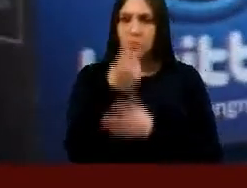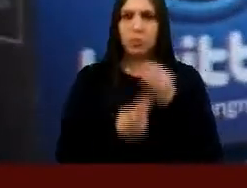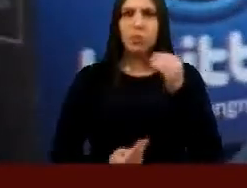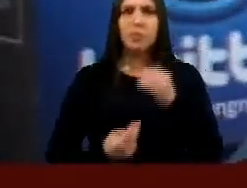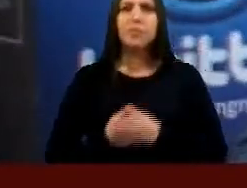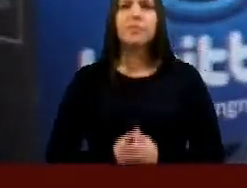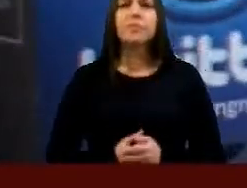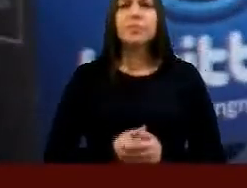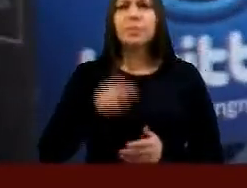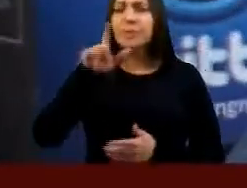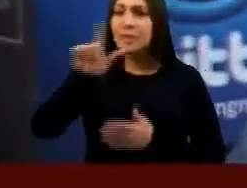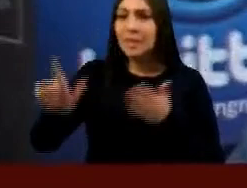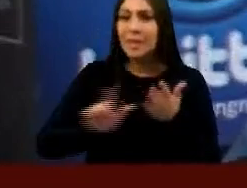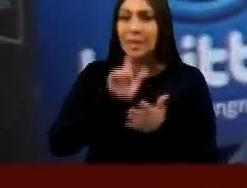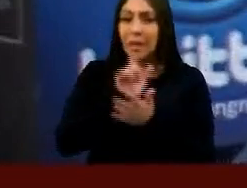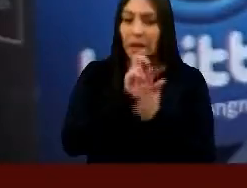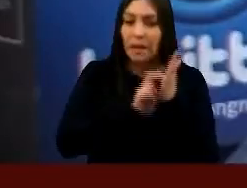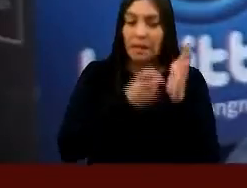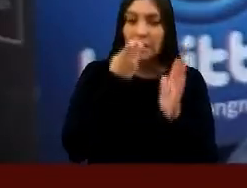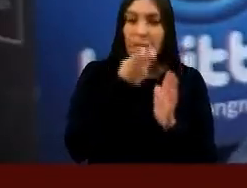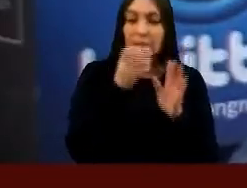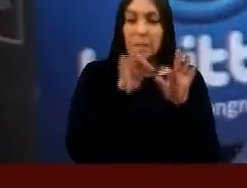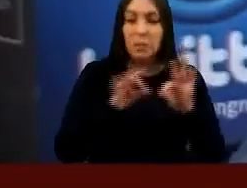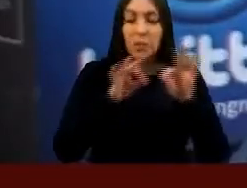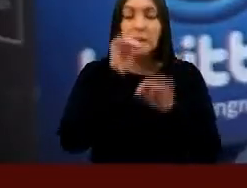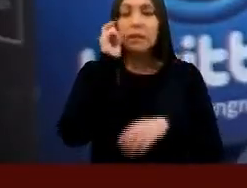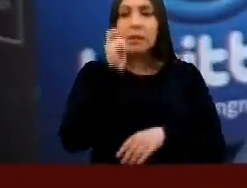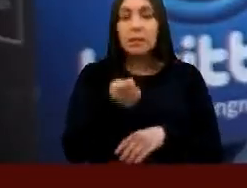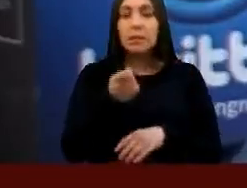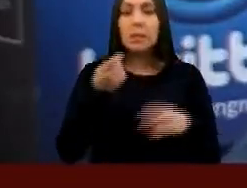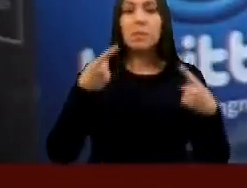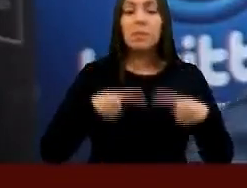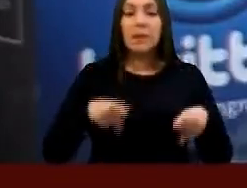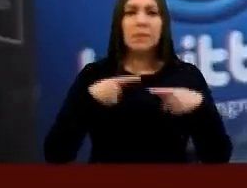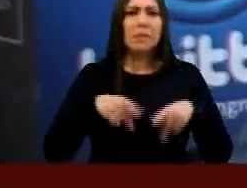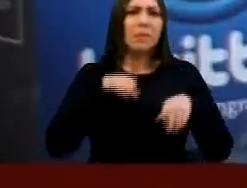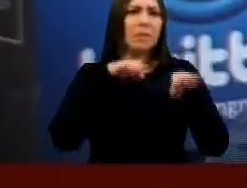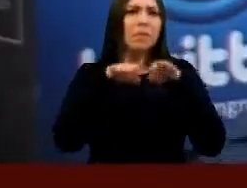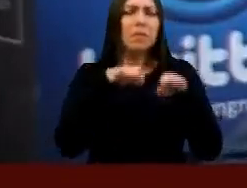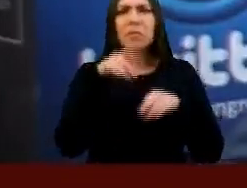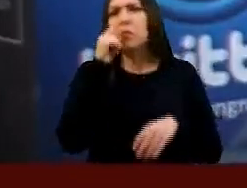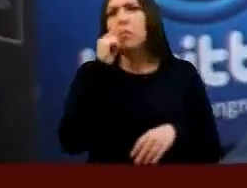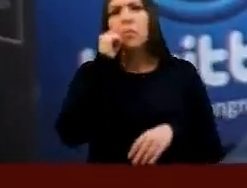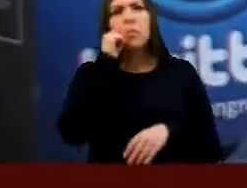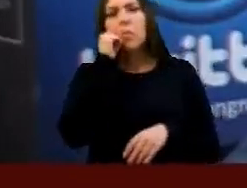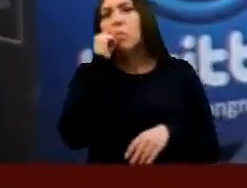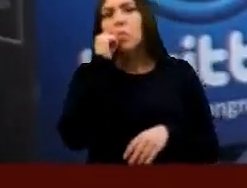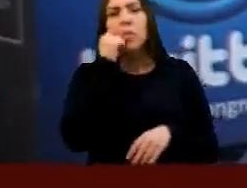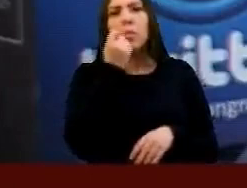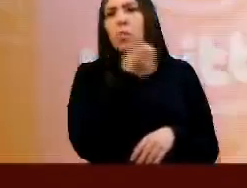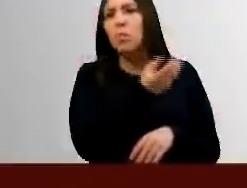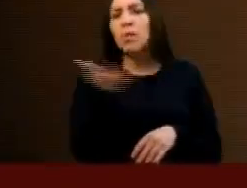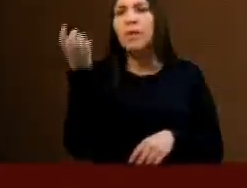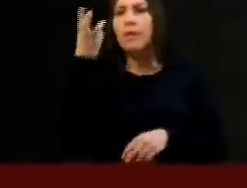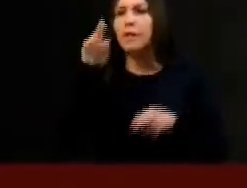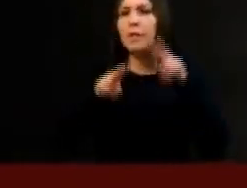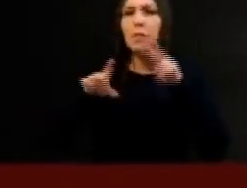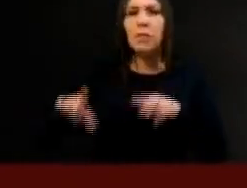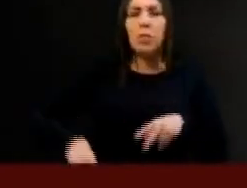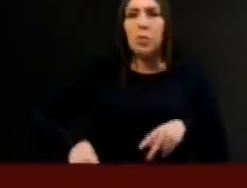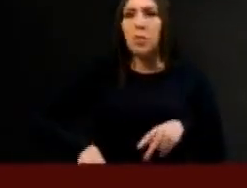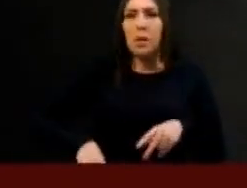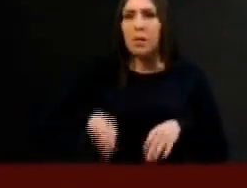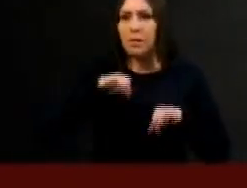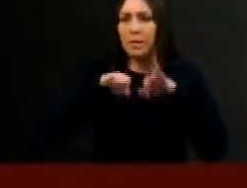de esta reforma es que los trabajadores que son trabajadores de cualquiera de los poderes, en cualquiera de los tres niveles, ya van a